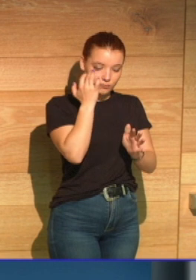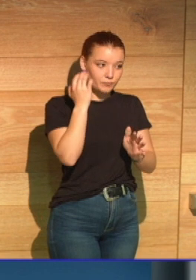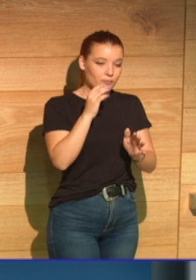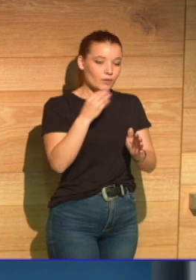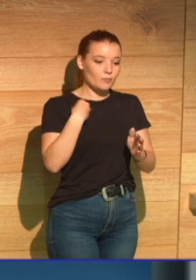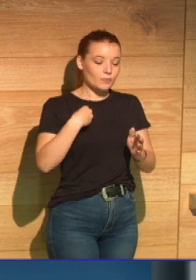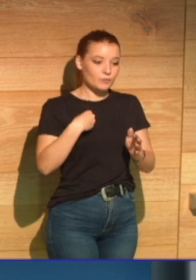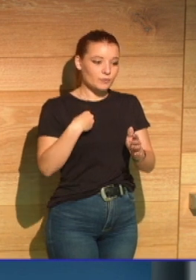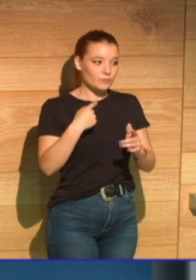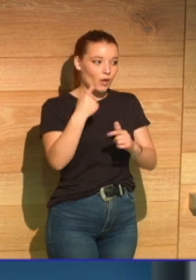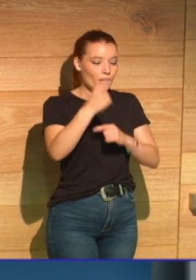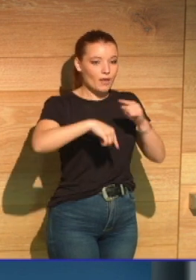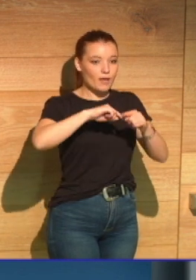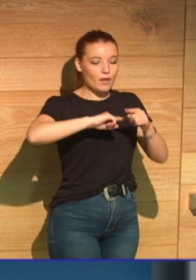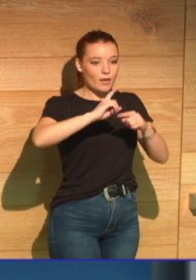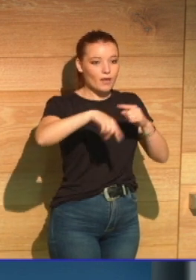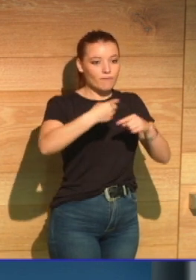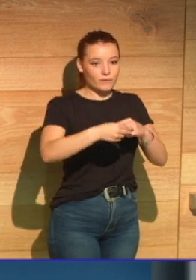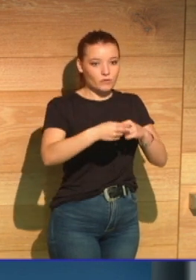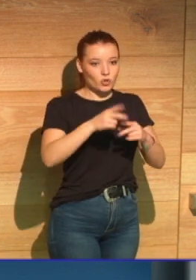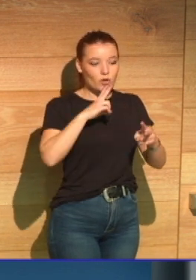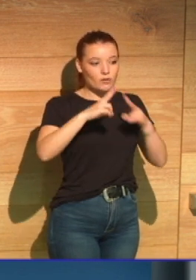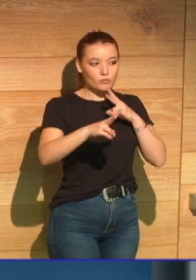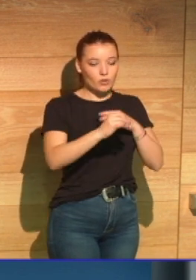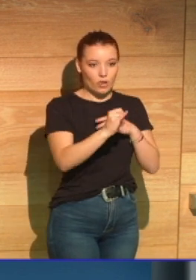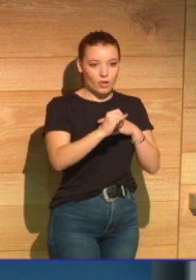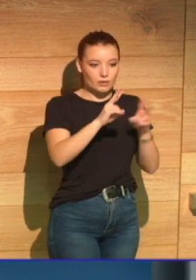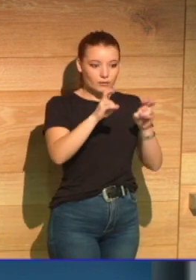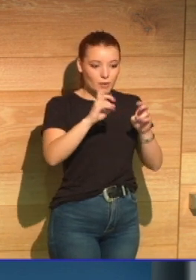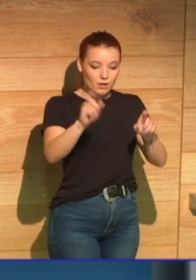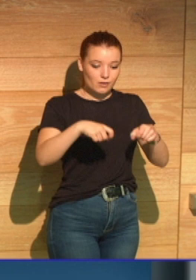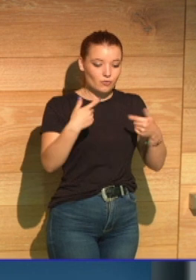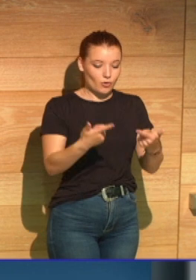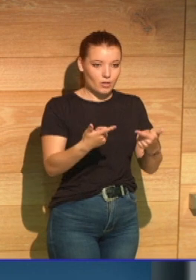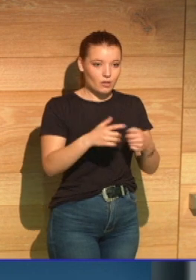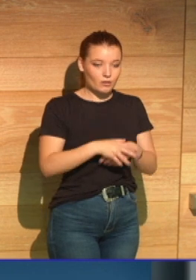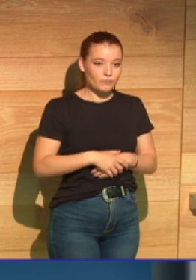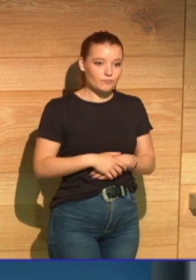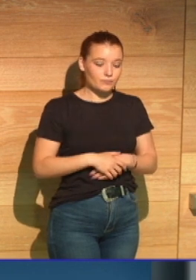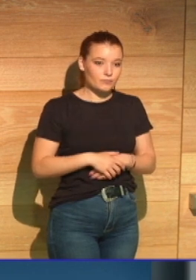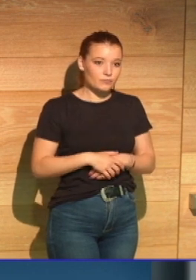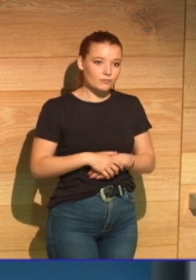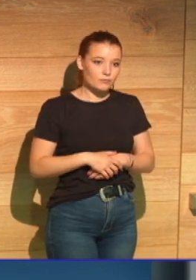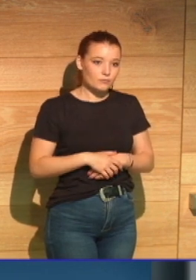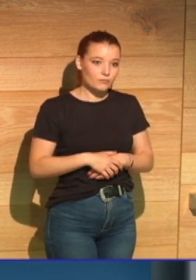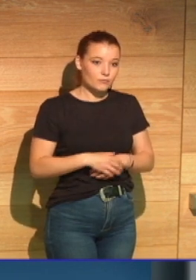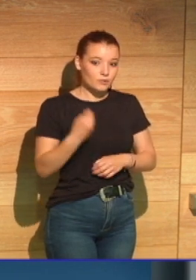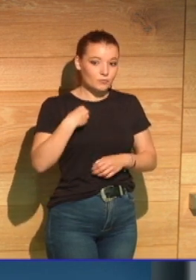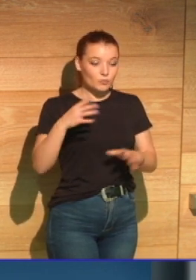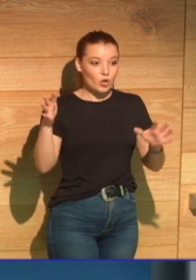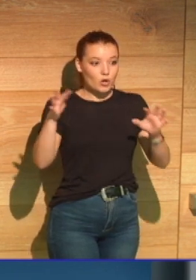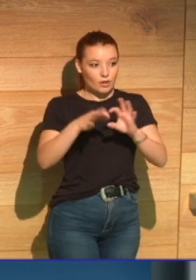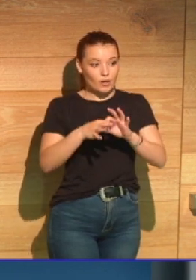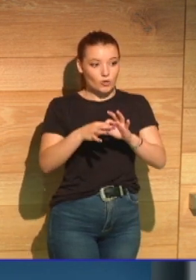inmediato de respuesta con respecto a la conservación de los espacios naturales y de los ámbitos naturales en los que ellos se encuentran. Y ahí está esta relación de encontrarte